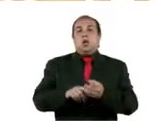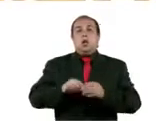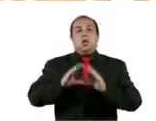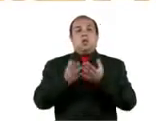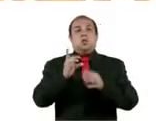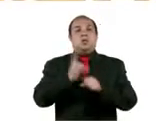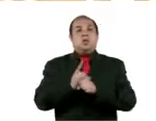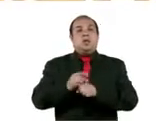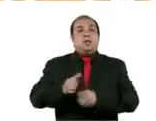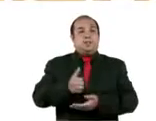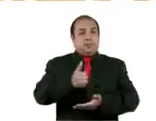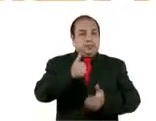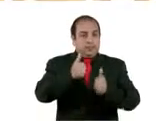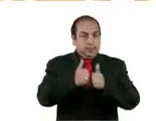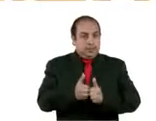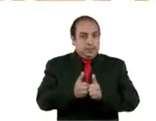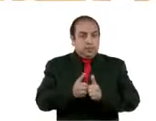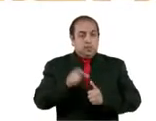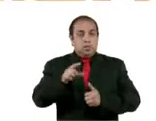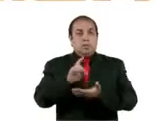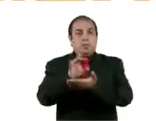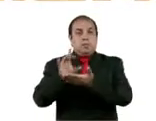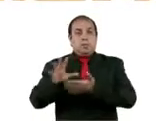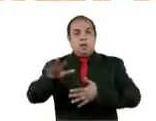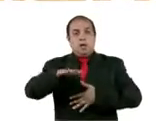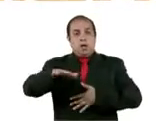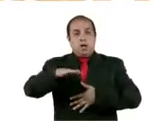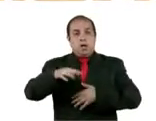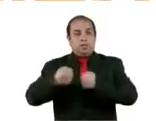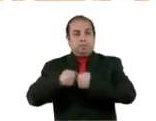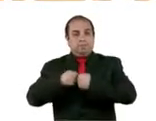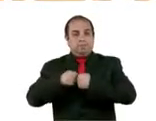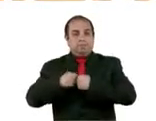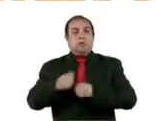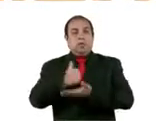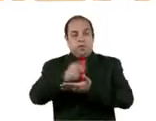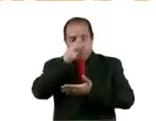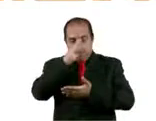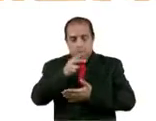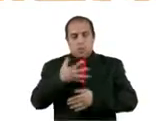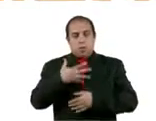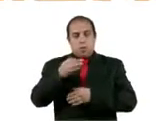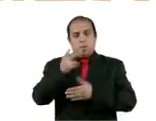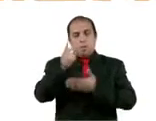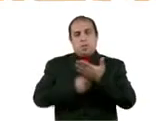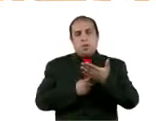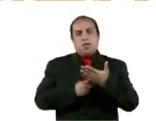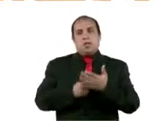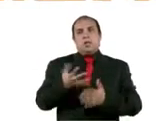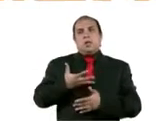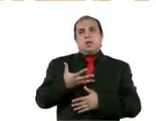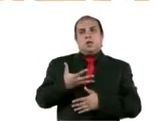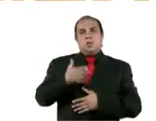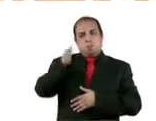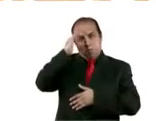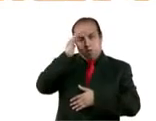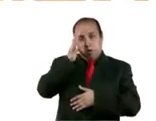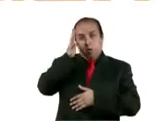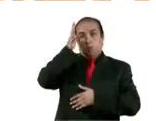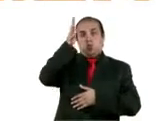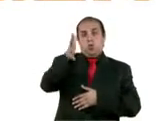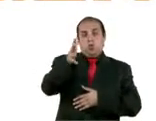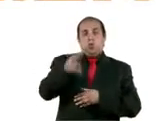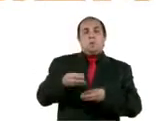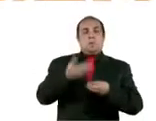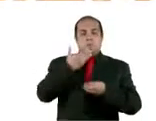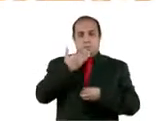zona metropolitana. Es un programa pues que nos da una visión de muy largo plazo para la ciudad y de